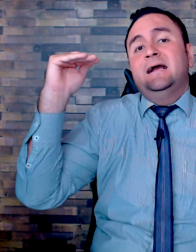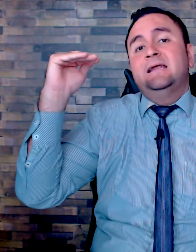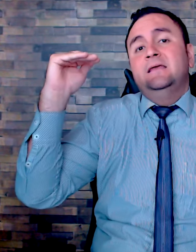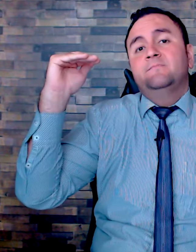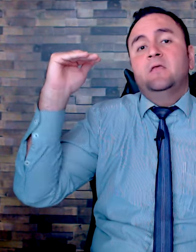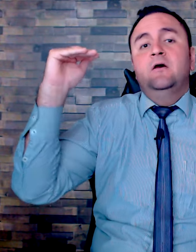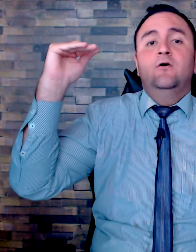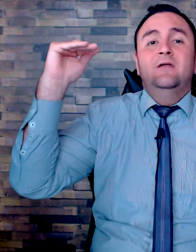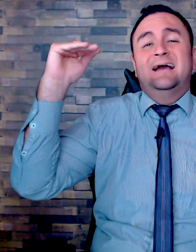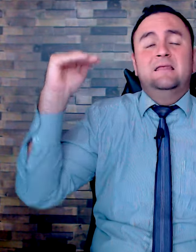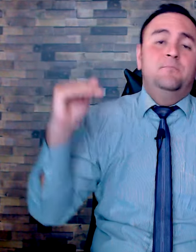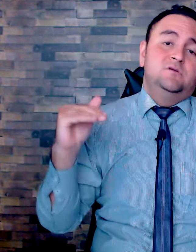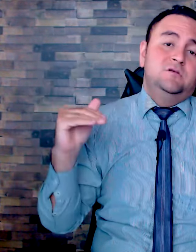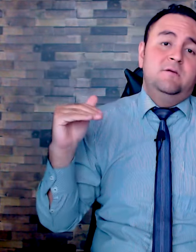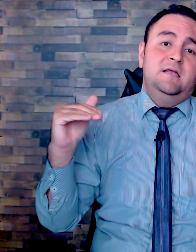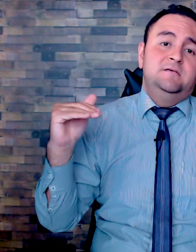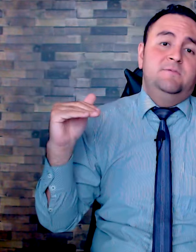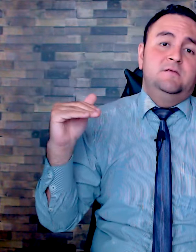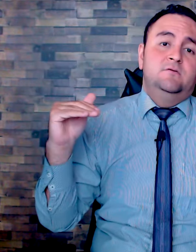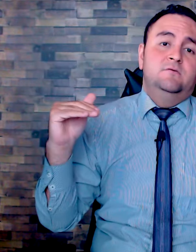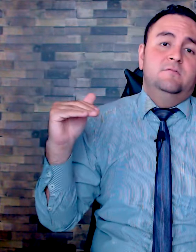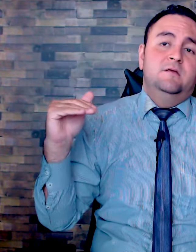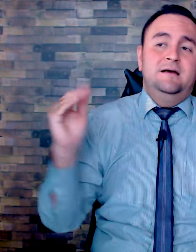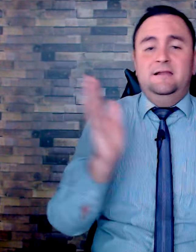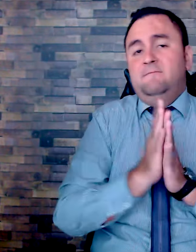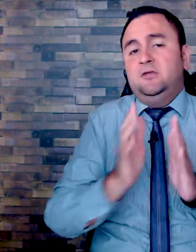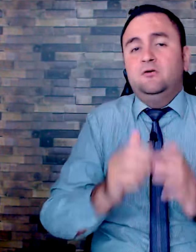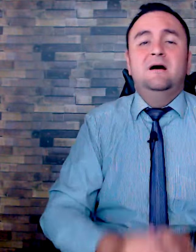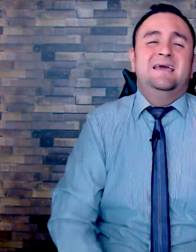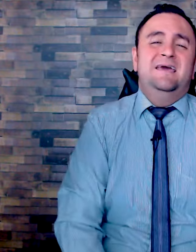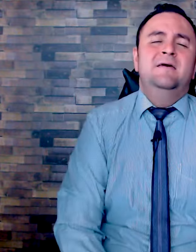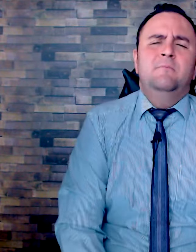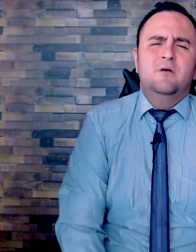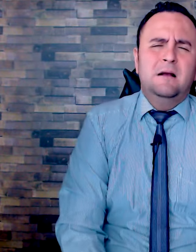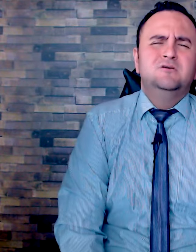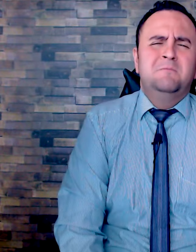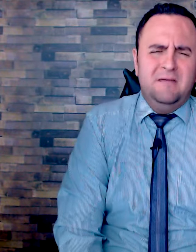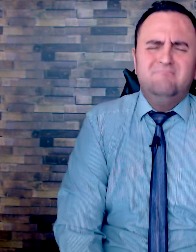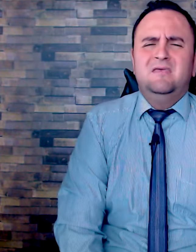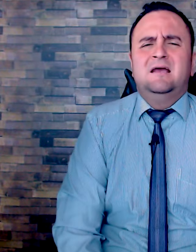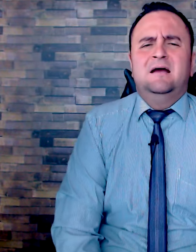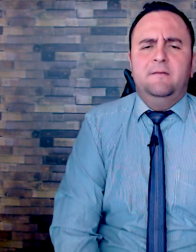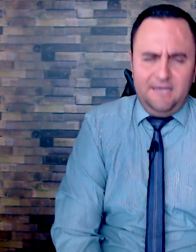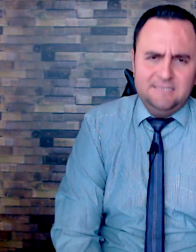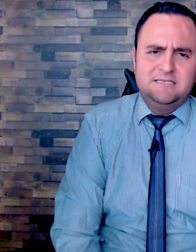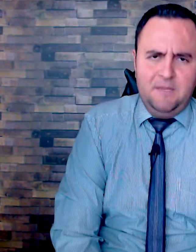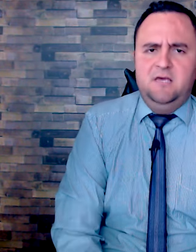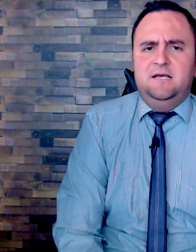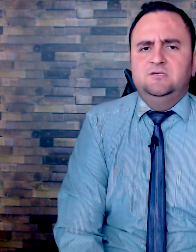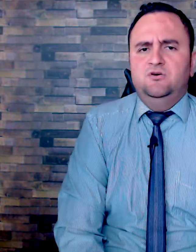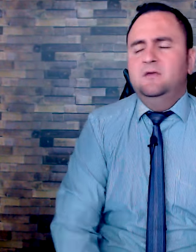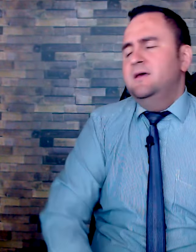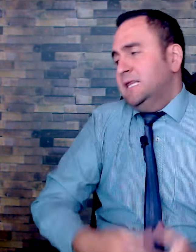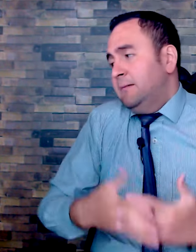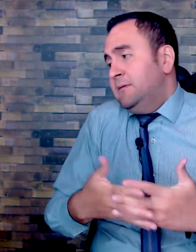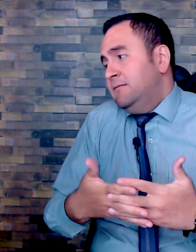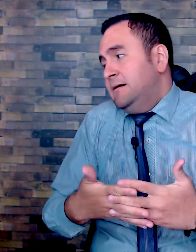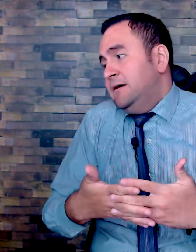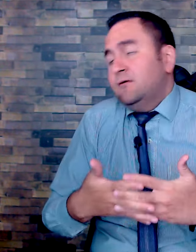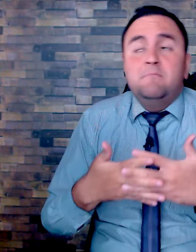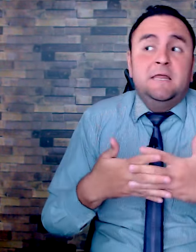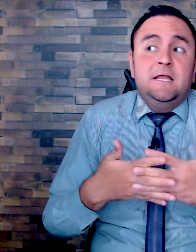la carne o la carne por encima del espíritu? Le invito a que pongamos en práctica esta predicación.